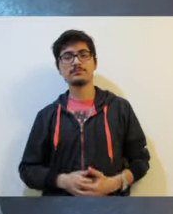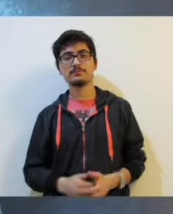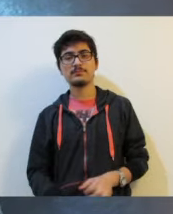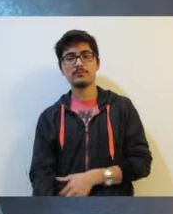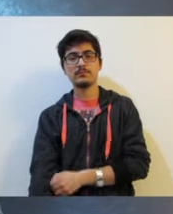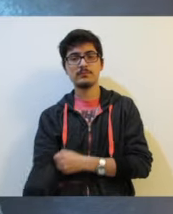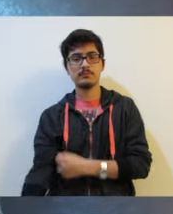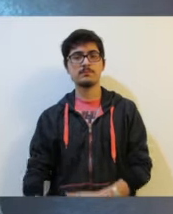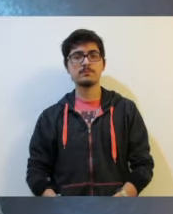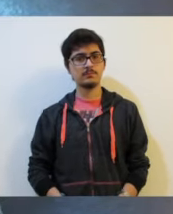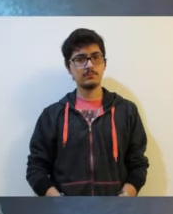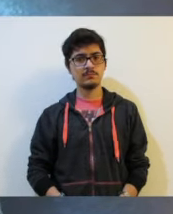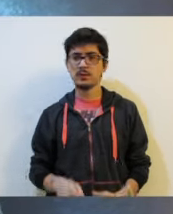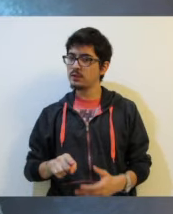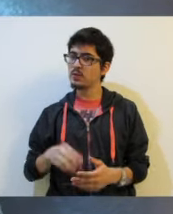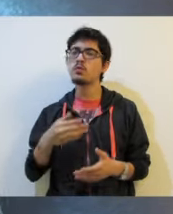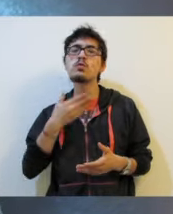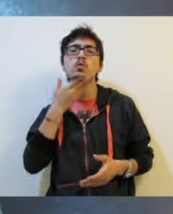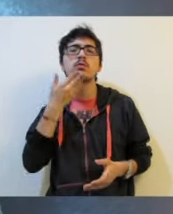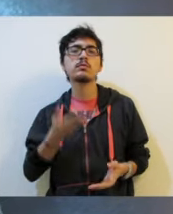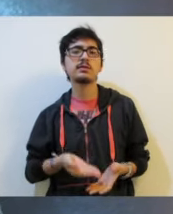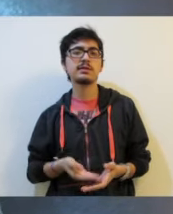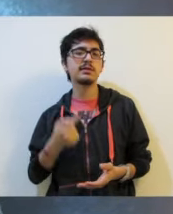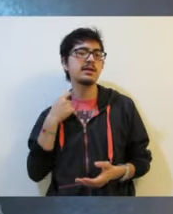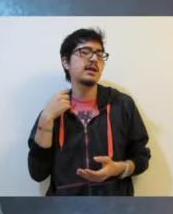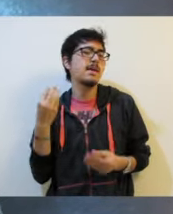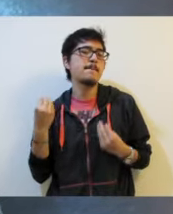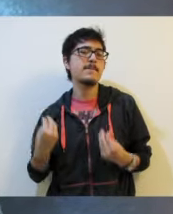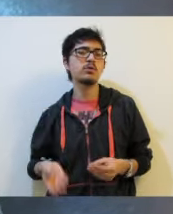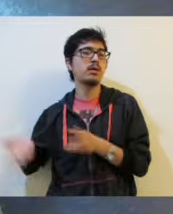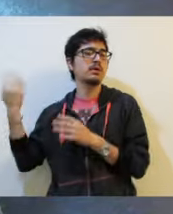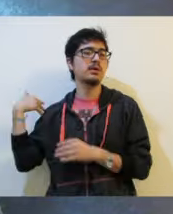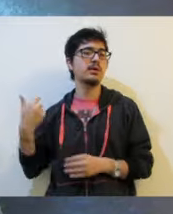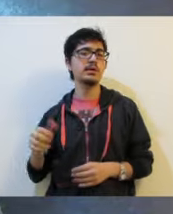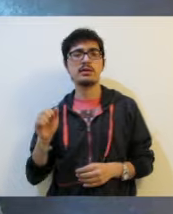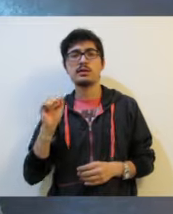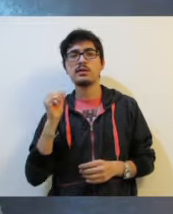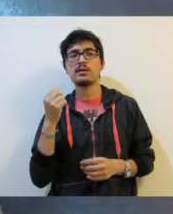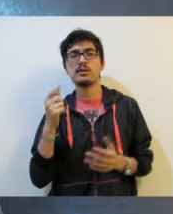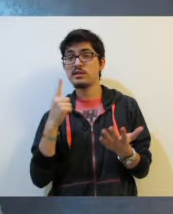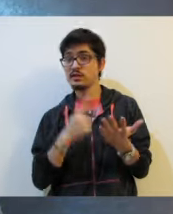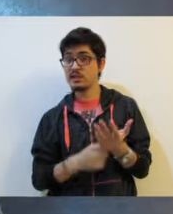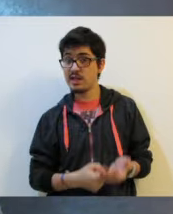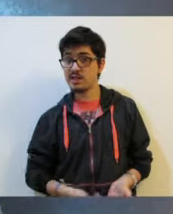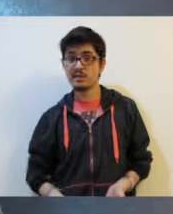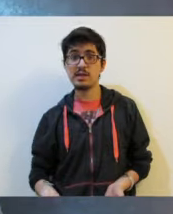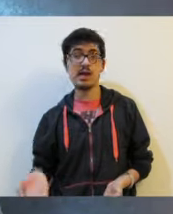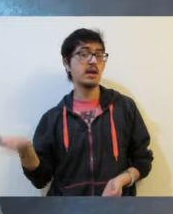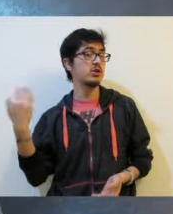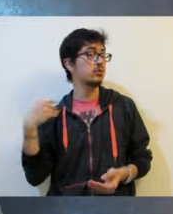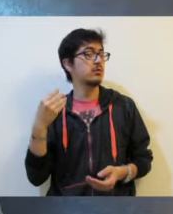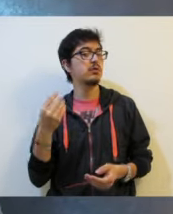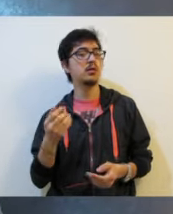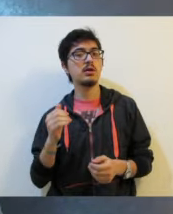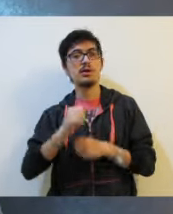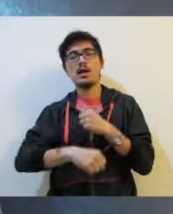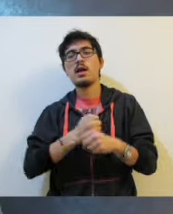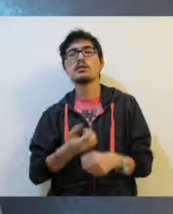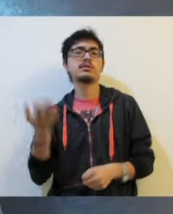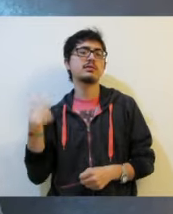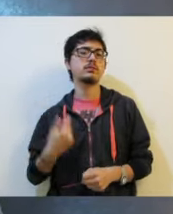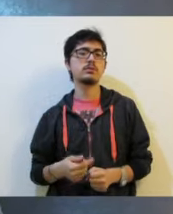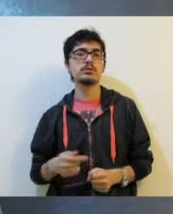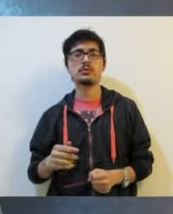Que básicamente la historia de un caballero errante llamado Dunk. Contextualicémonos. Él antes era un